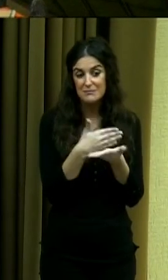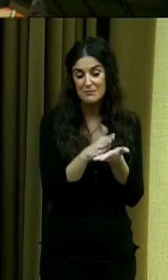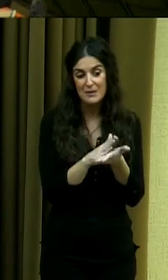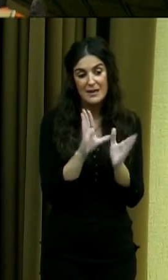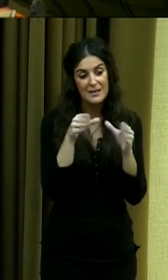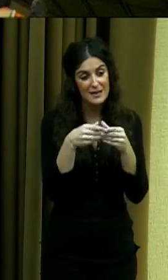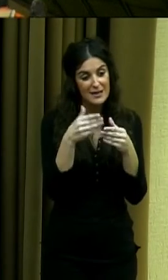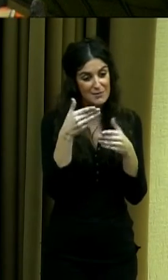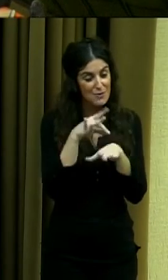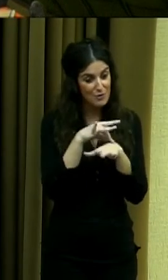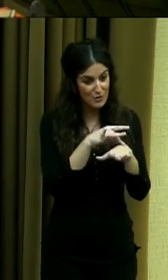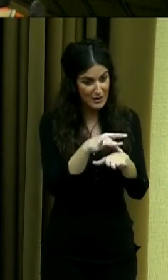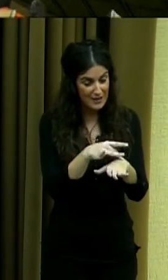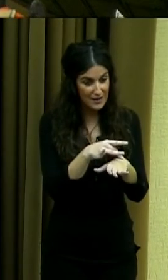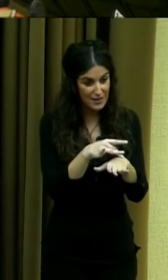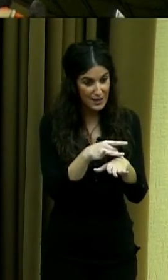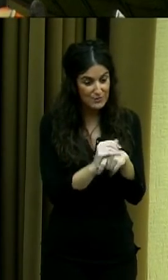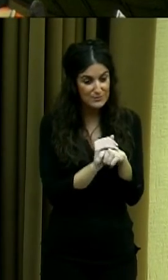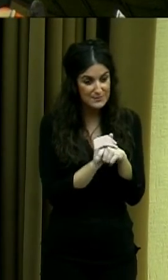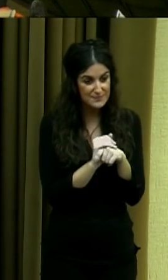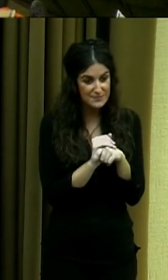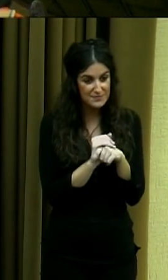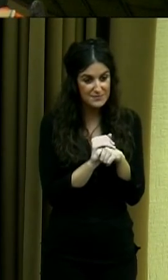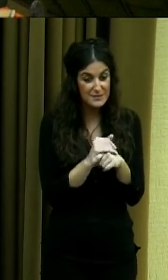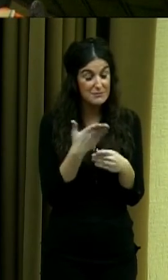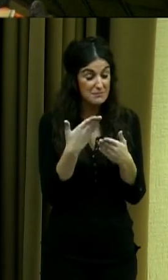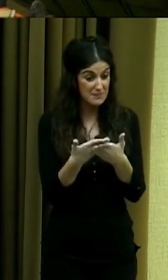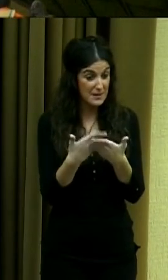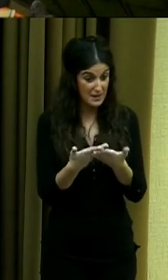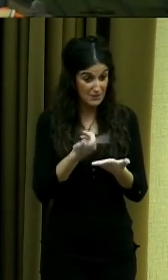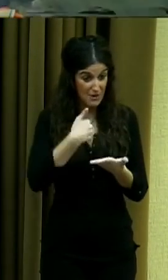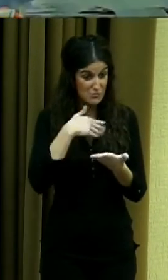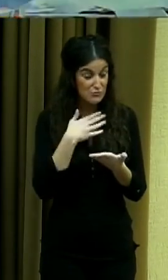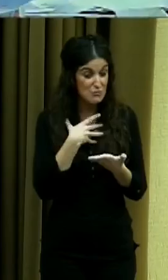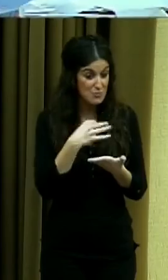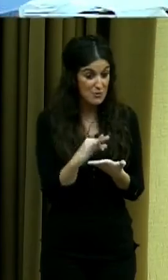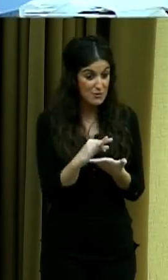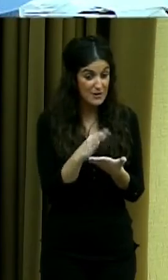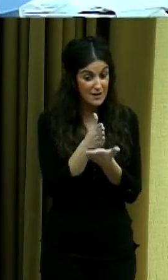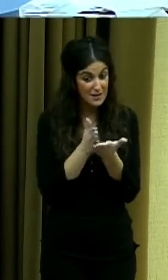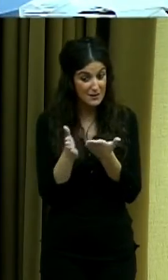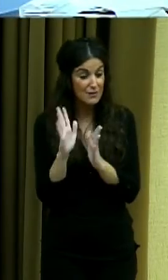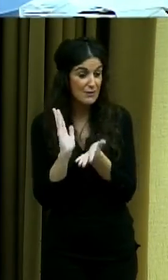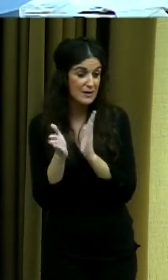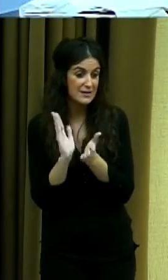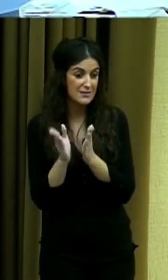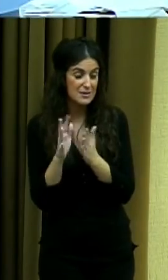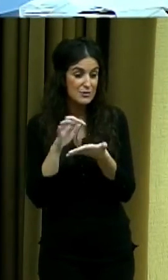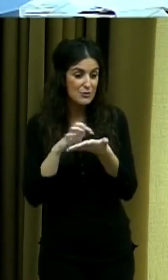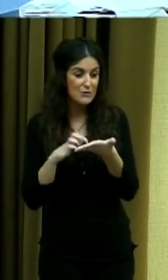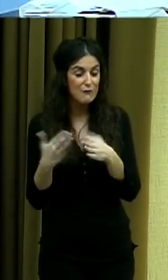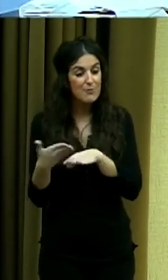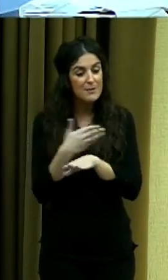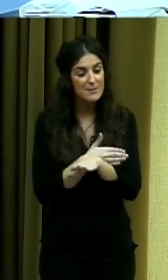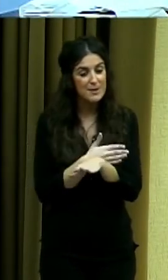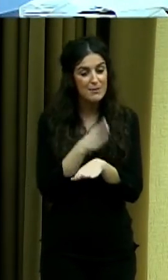orientación. El equipo de orientación podría hacernos una petición de derivación a tratamiento con los informes previos, porque a esa